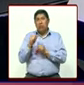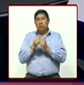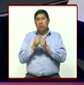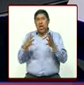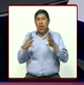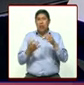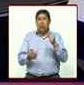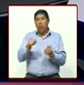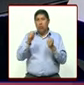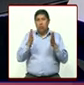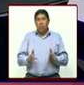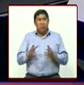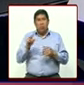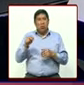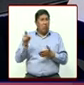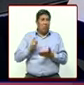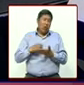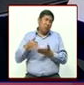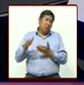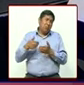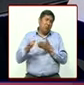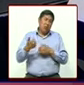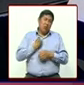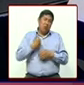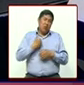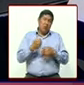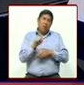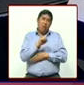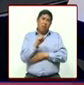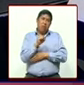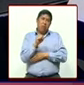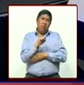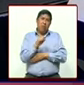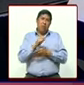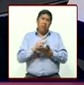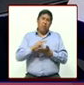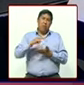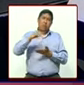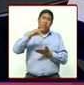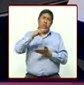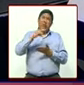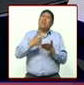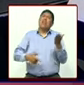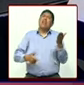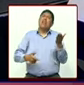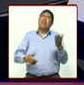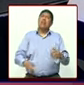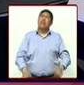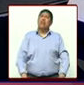por ejemplo el Tesla, que ya no necesitas ni siquiera conducirlo. ¿Será alguna nave aérea? A ver, cuéntanos.